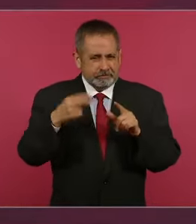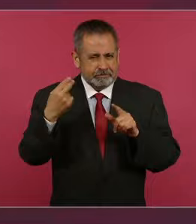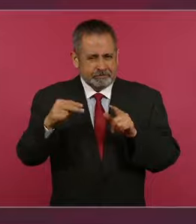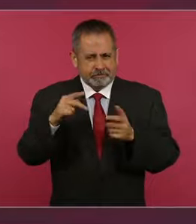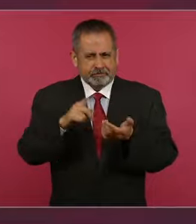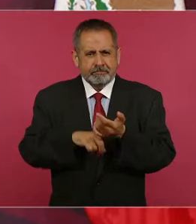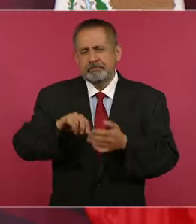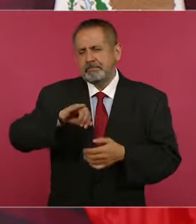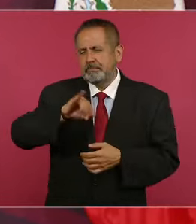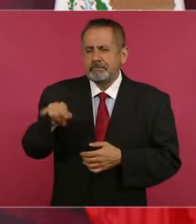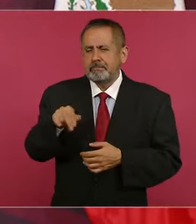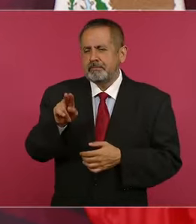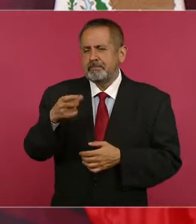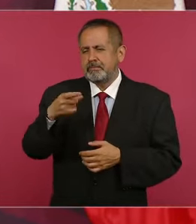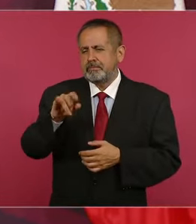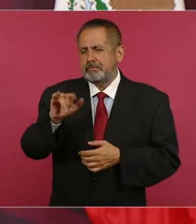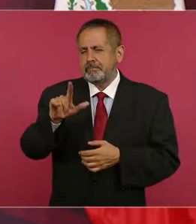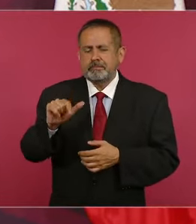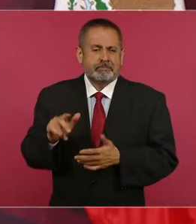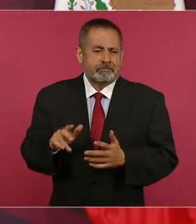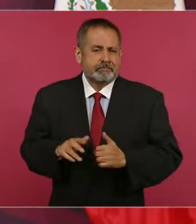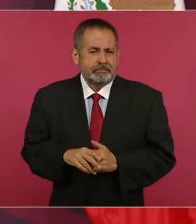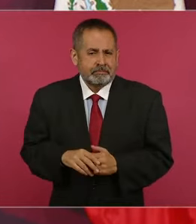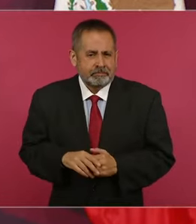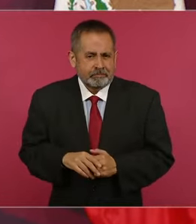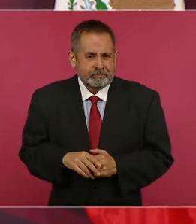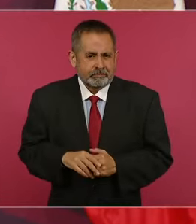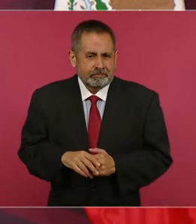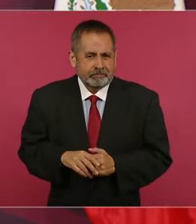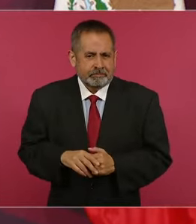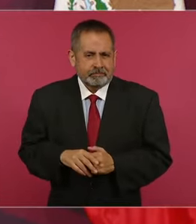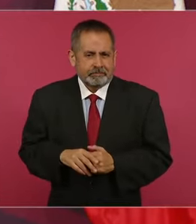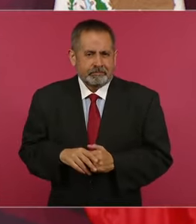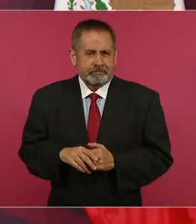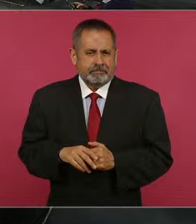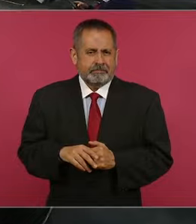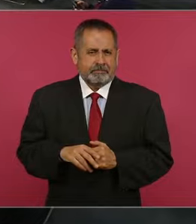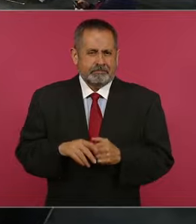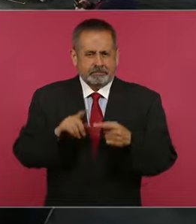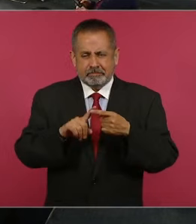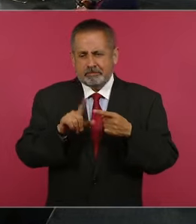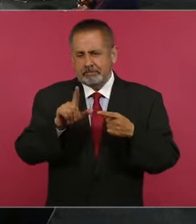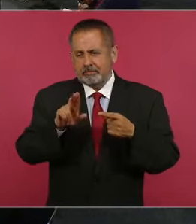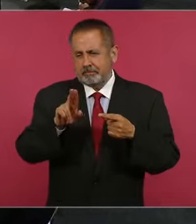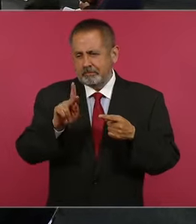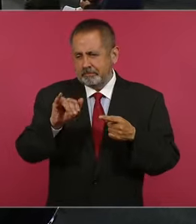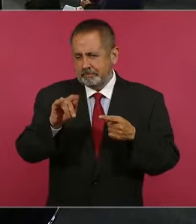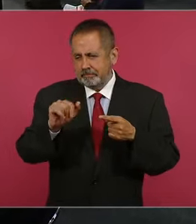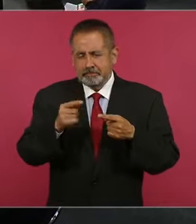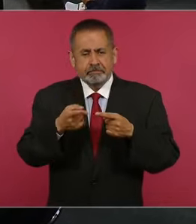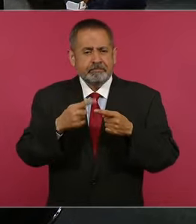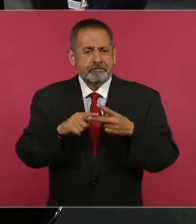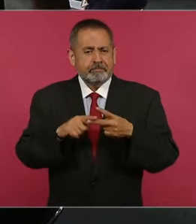de Juquila, yo creo que después de la Lupita o la